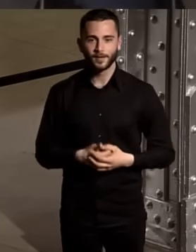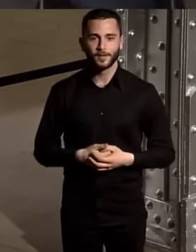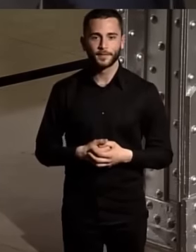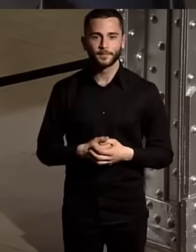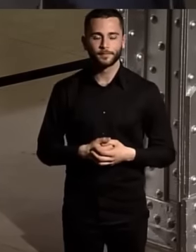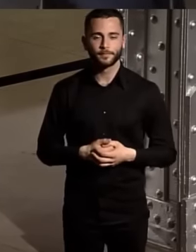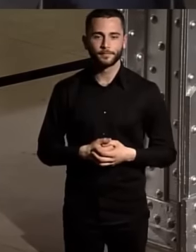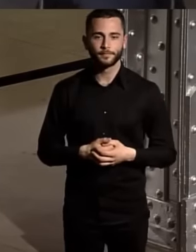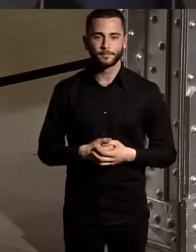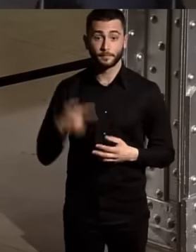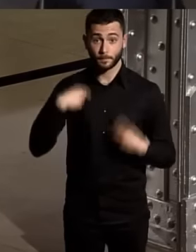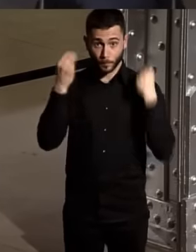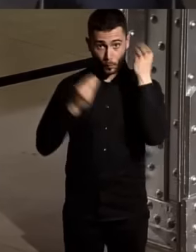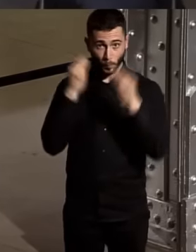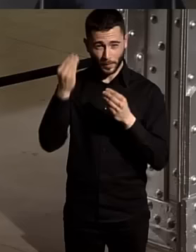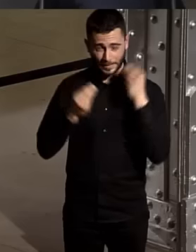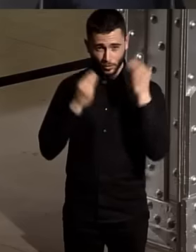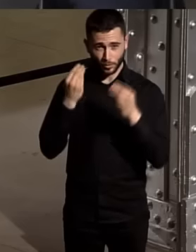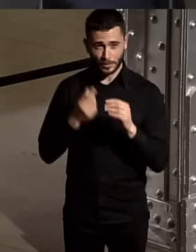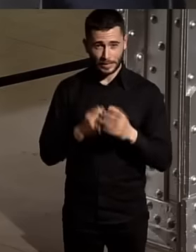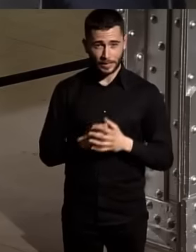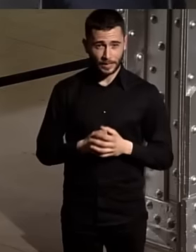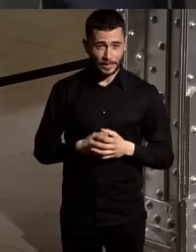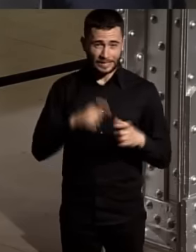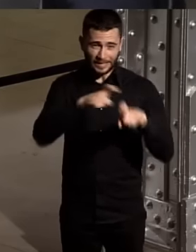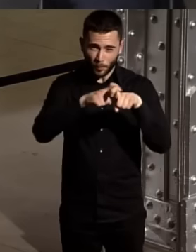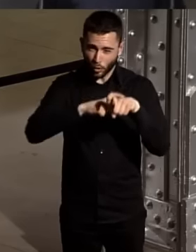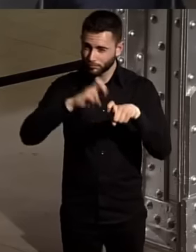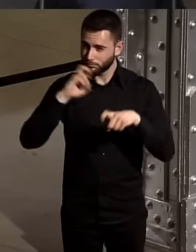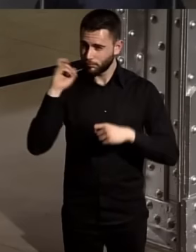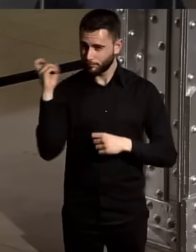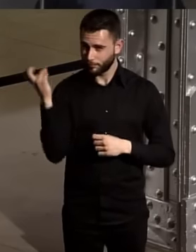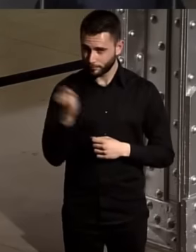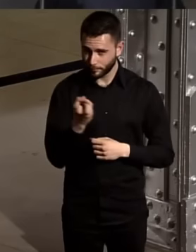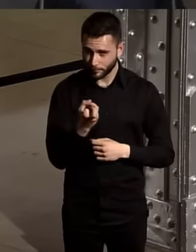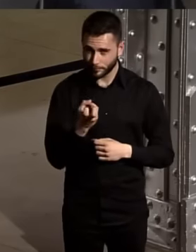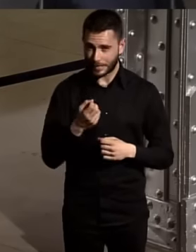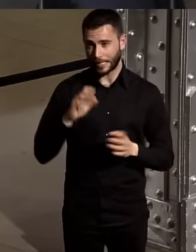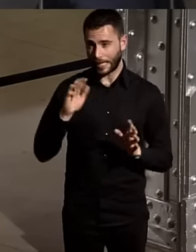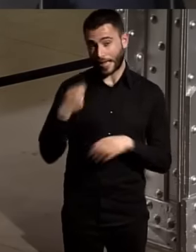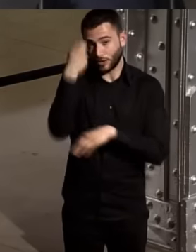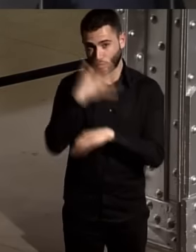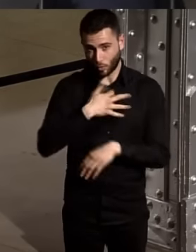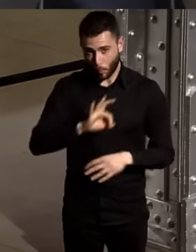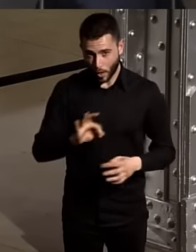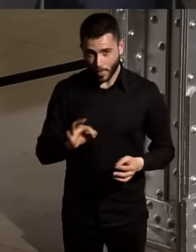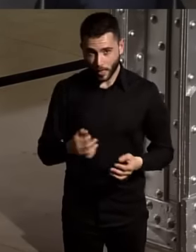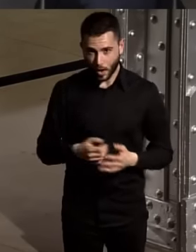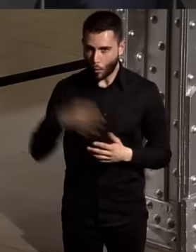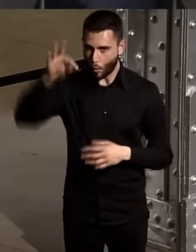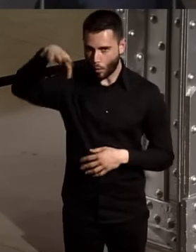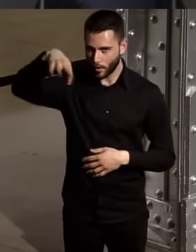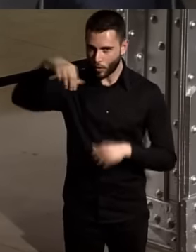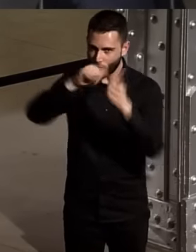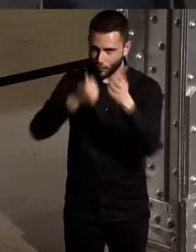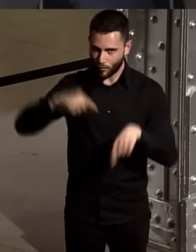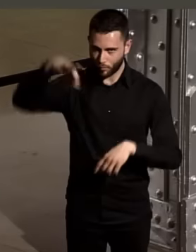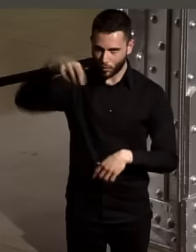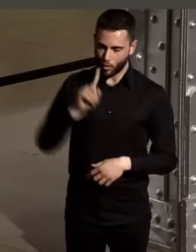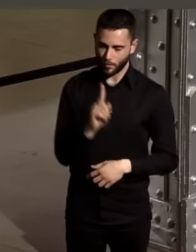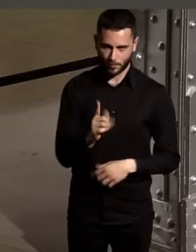eh yo creo que que que hay varios tipos que pueden ser exitosos no no habrá un único modelo